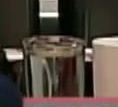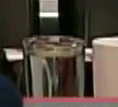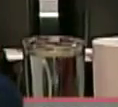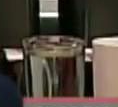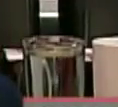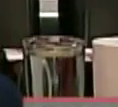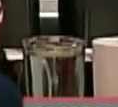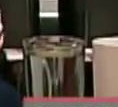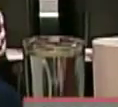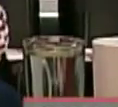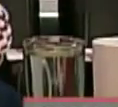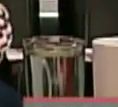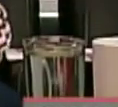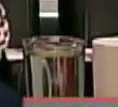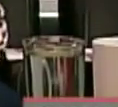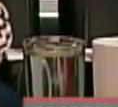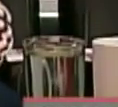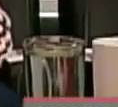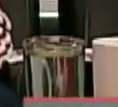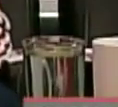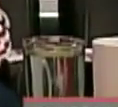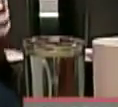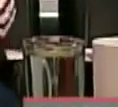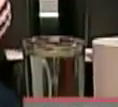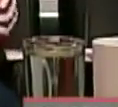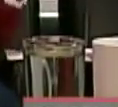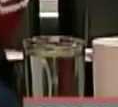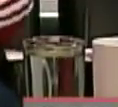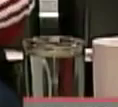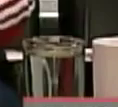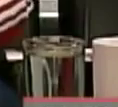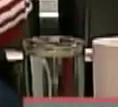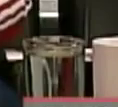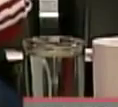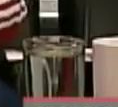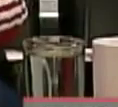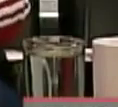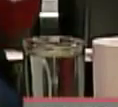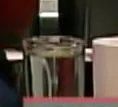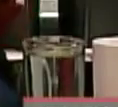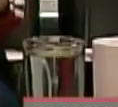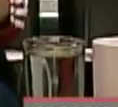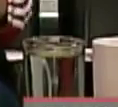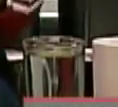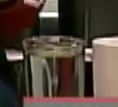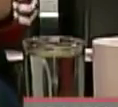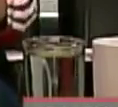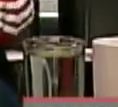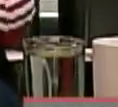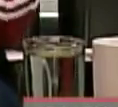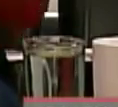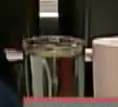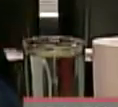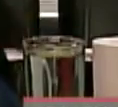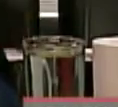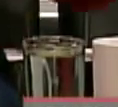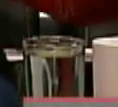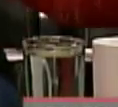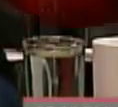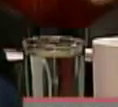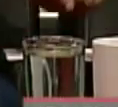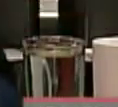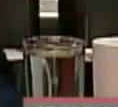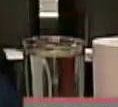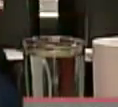digo? Porque el único presidente que dijo, yo voy a alquilar un avión tanker que tiene